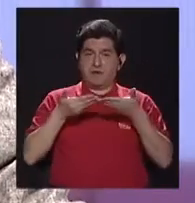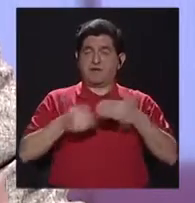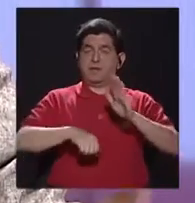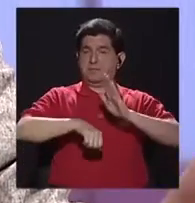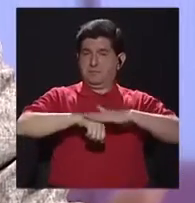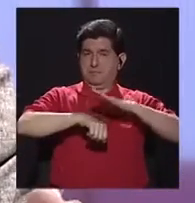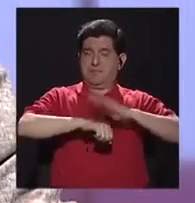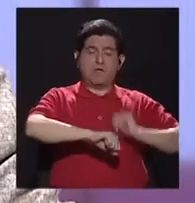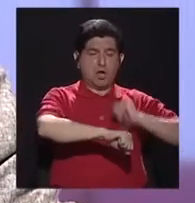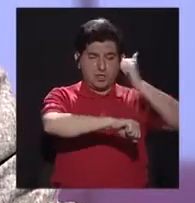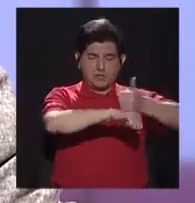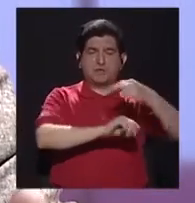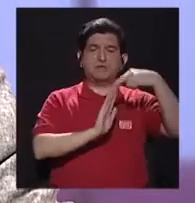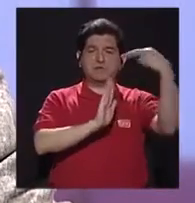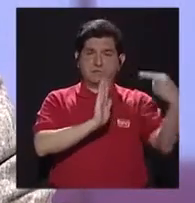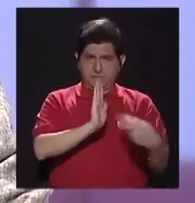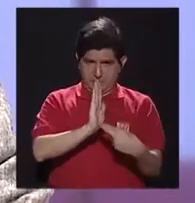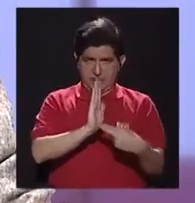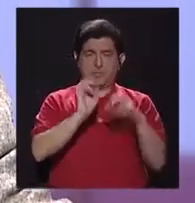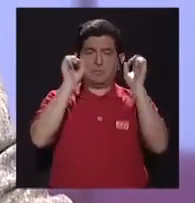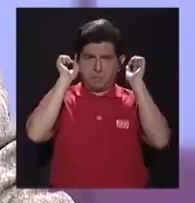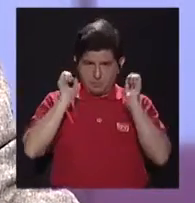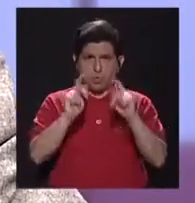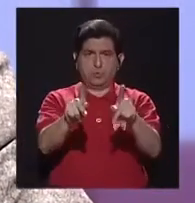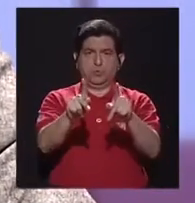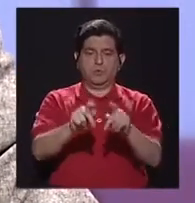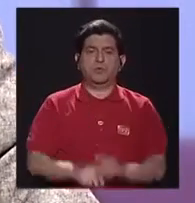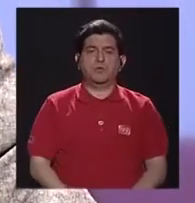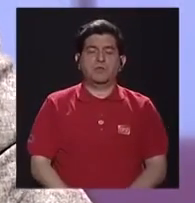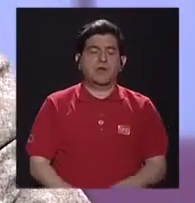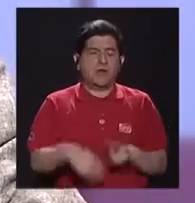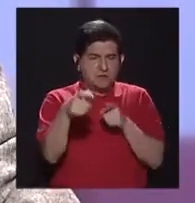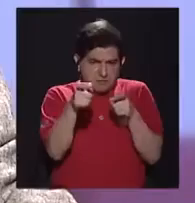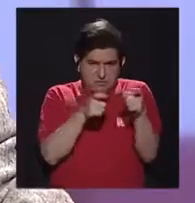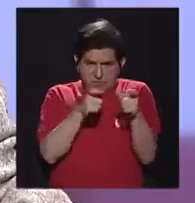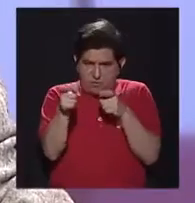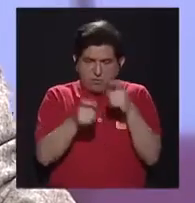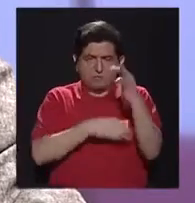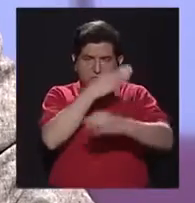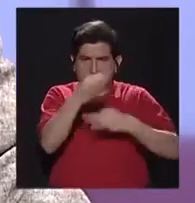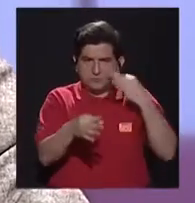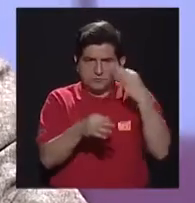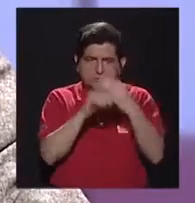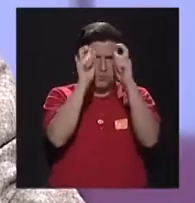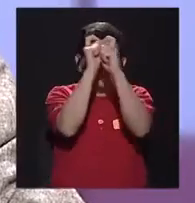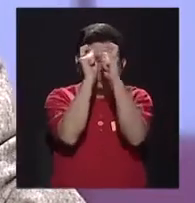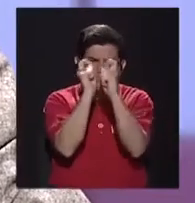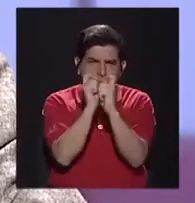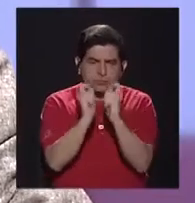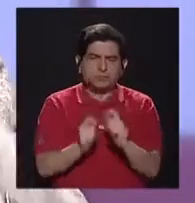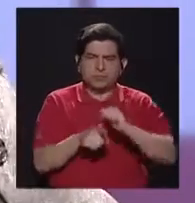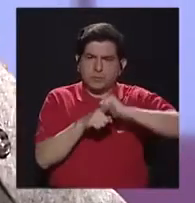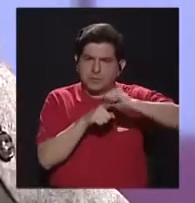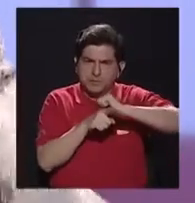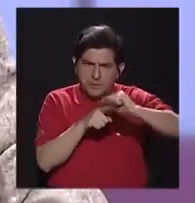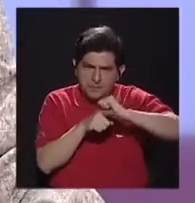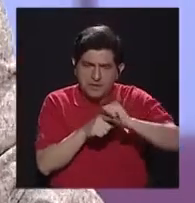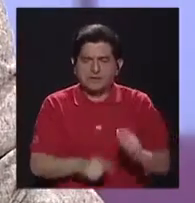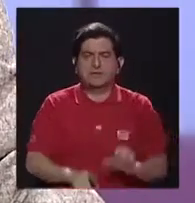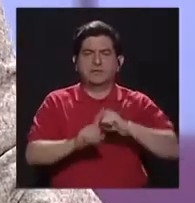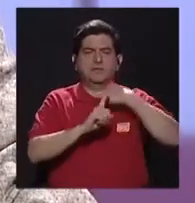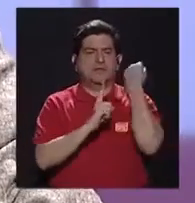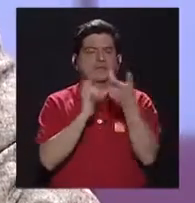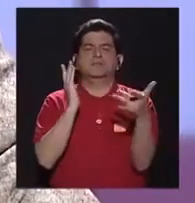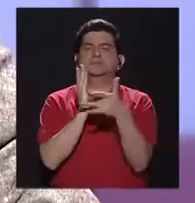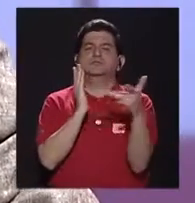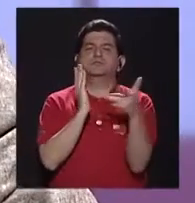legal para establecer reglamentos que posibiliten la regulación de este tipo de detalles prácticos de implementación de asuntos